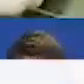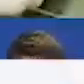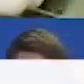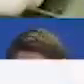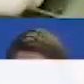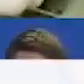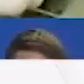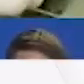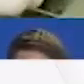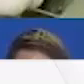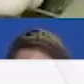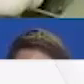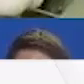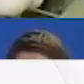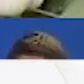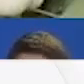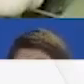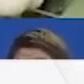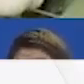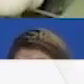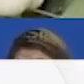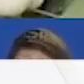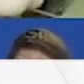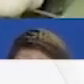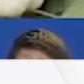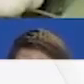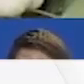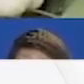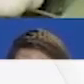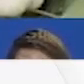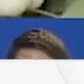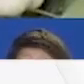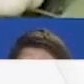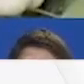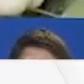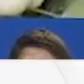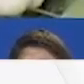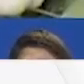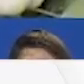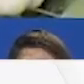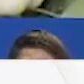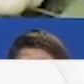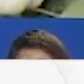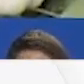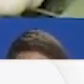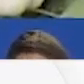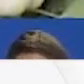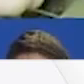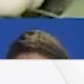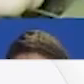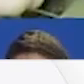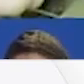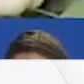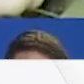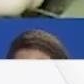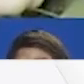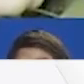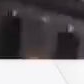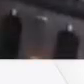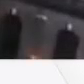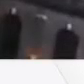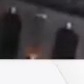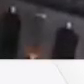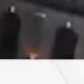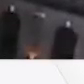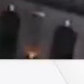sin odios, sin maldades, sin malignidades, sin cultos satánicos que encadenan el alma a lo